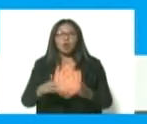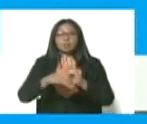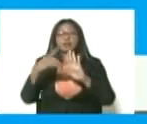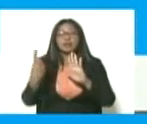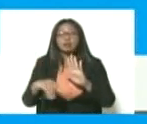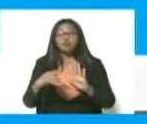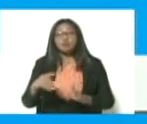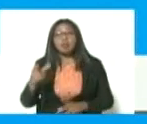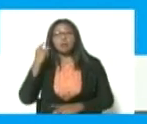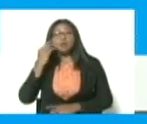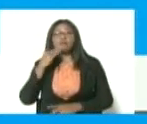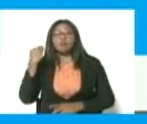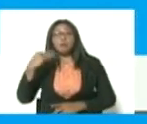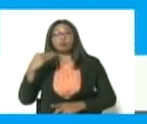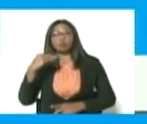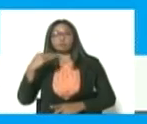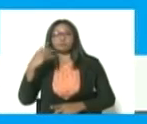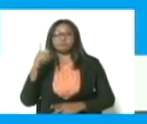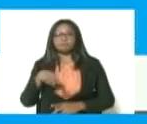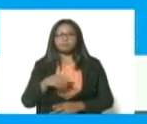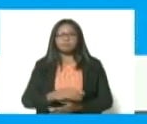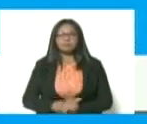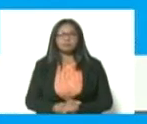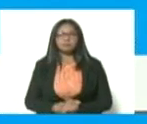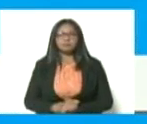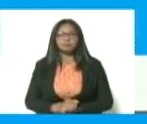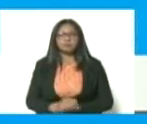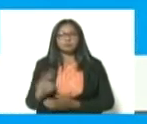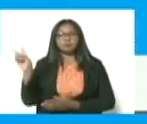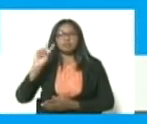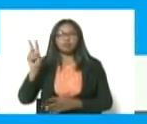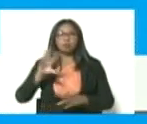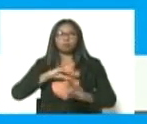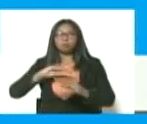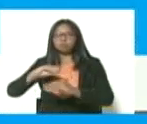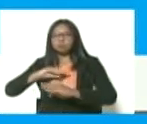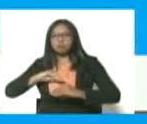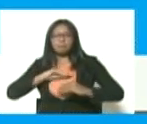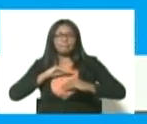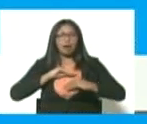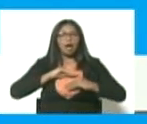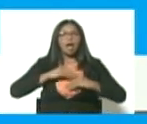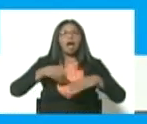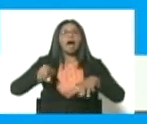los derechos de la juventud. Venezuela va adquiriendo una dinámica política